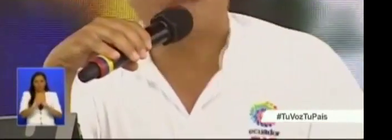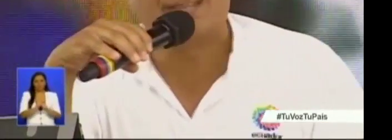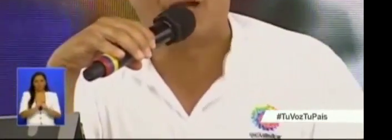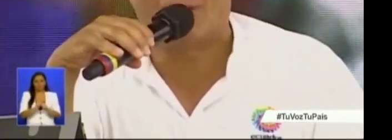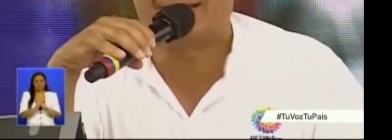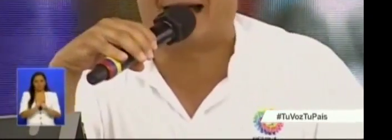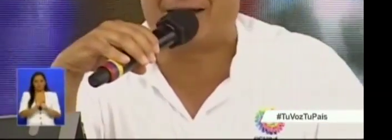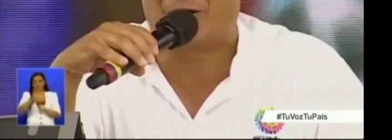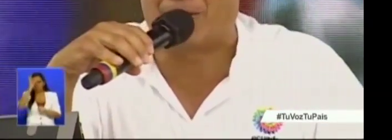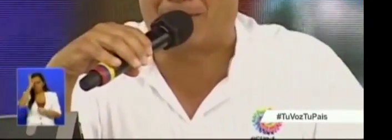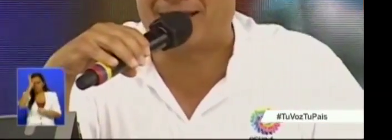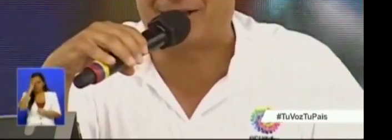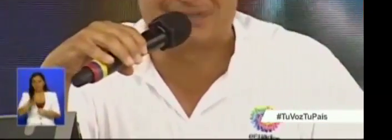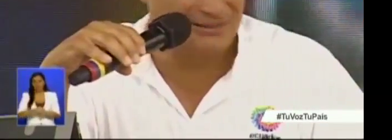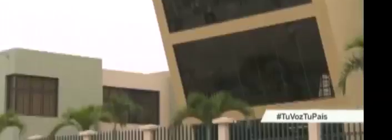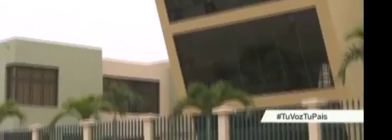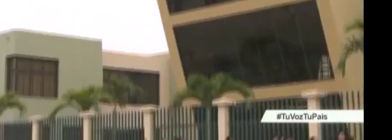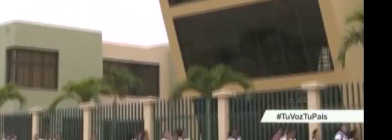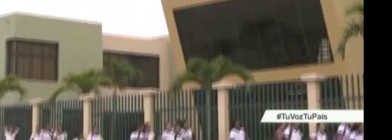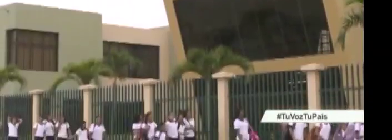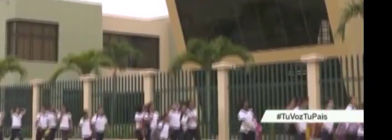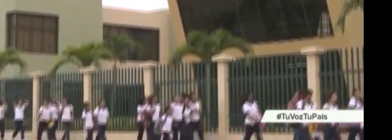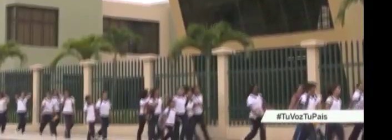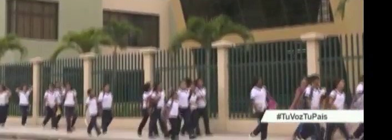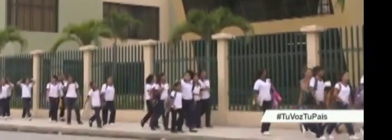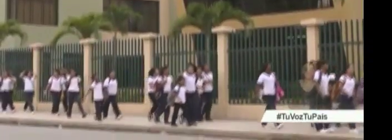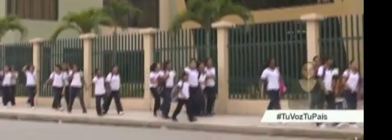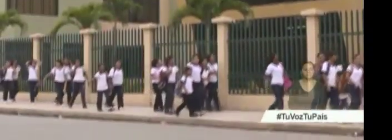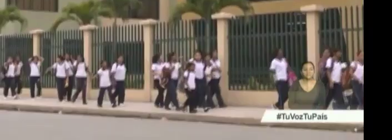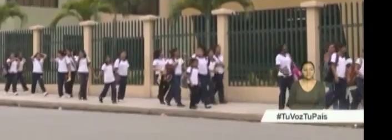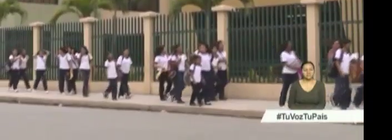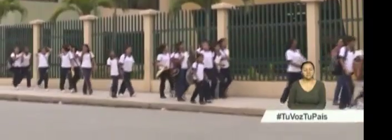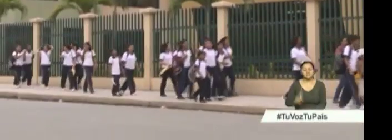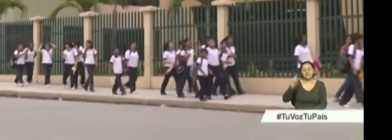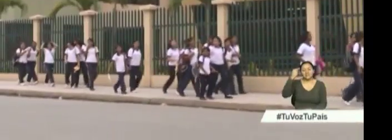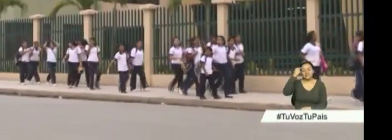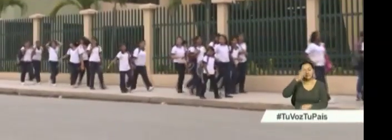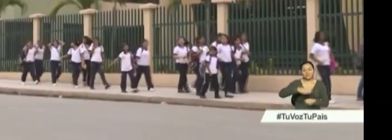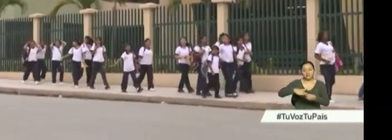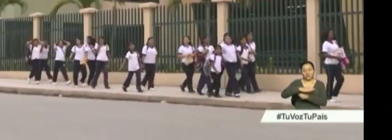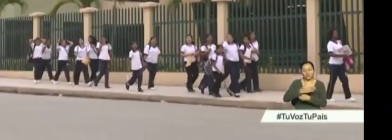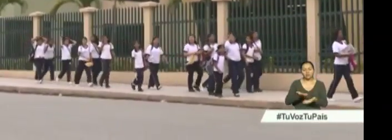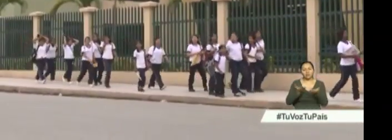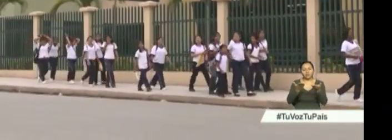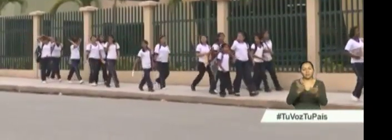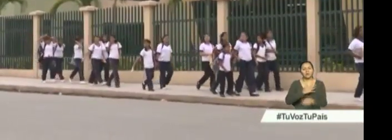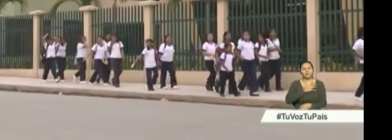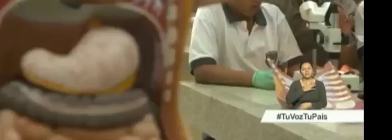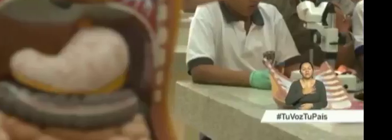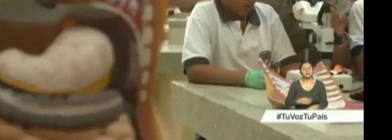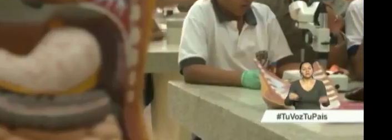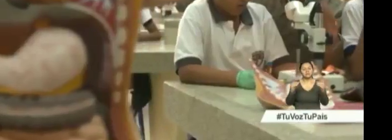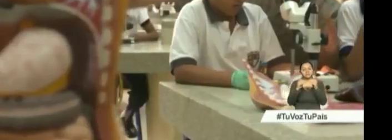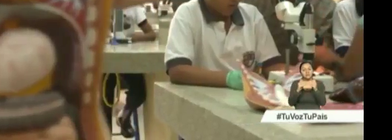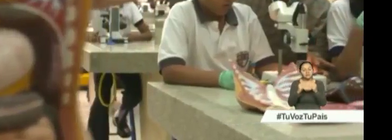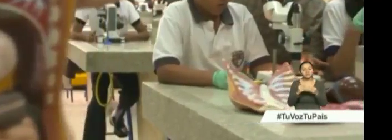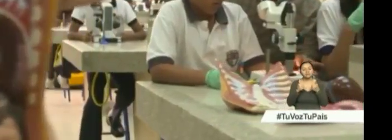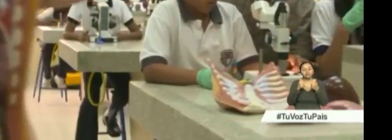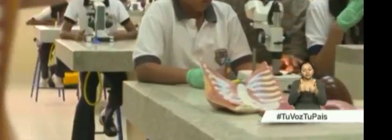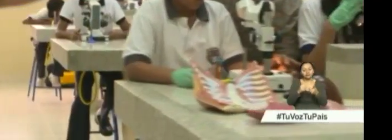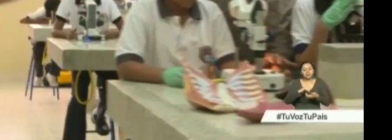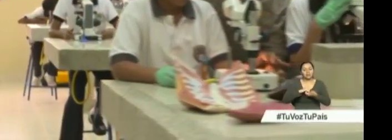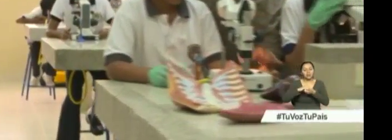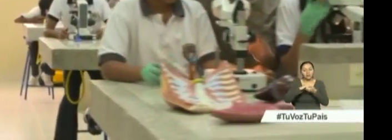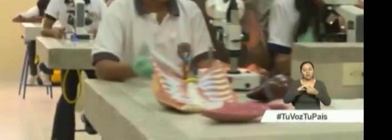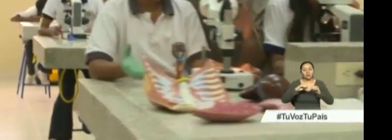hizo en 50 años, compañero. El Estado ha afianzado su compromiso de proveer salud, educación, seguridad,